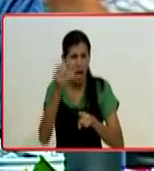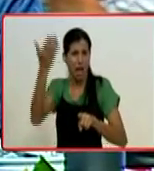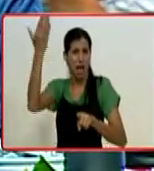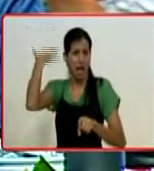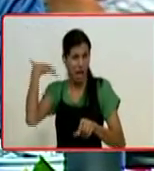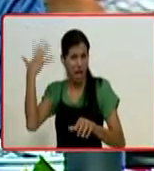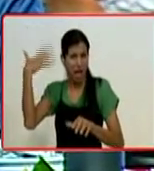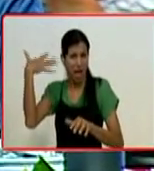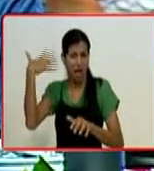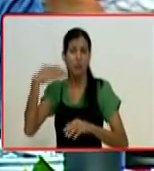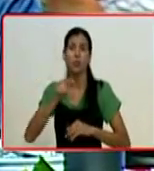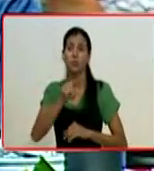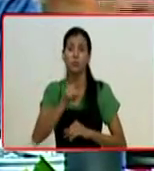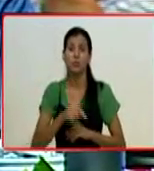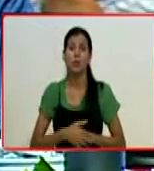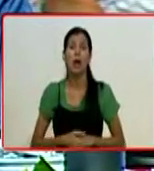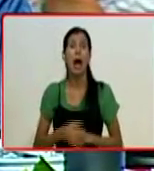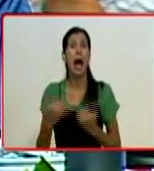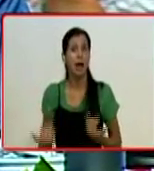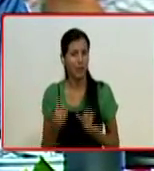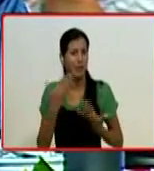Por eso surgió un Chávez.